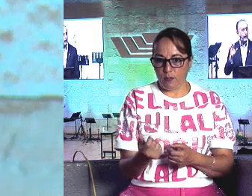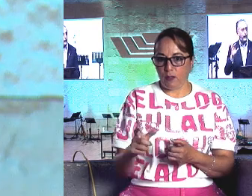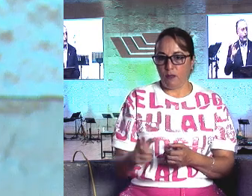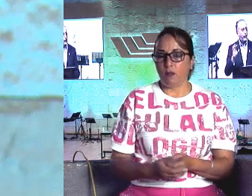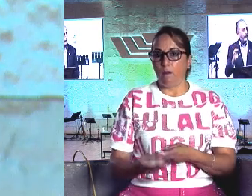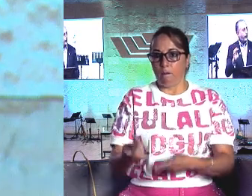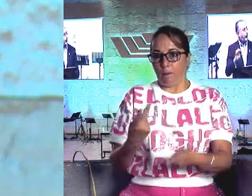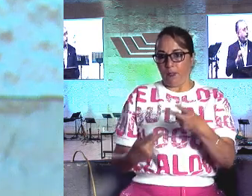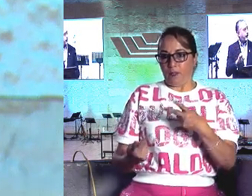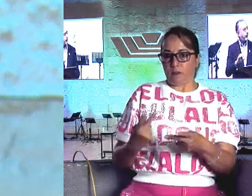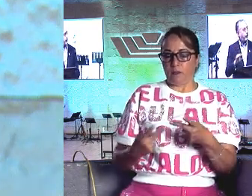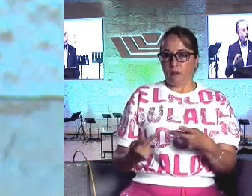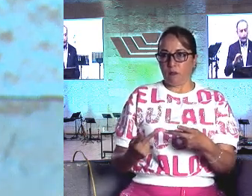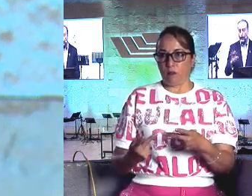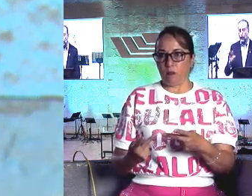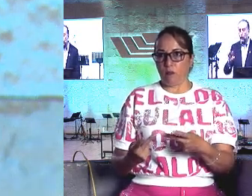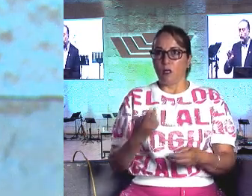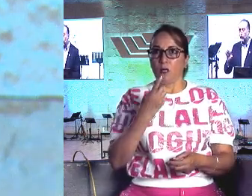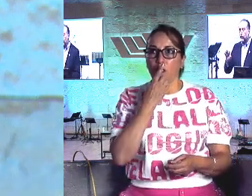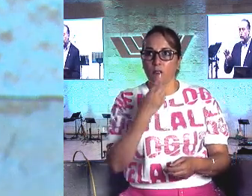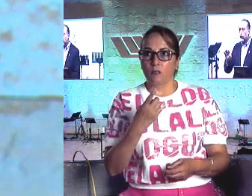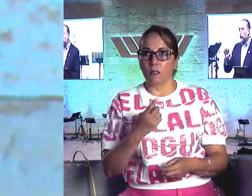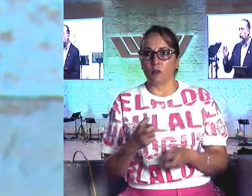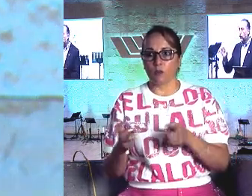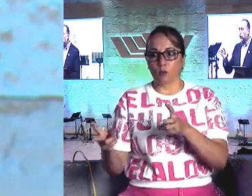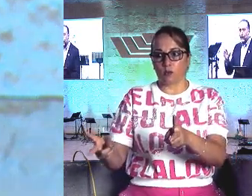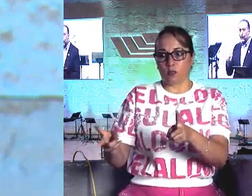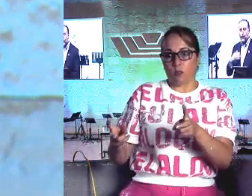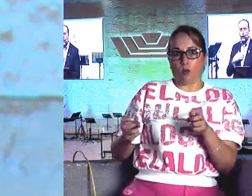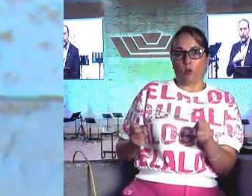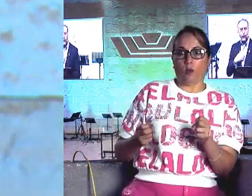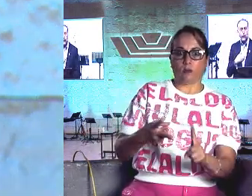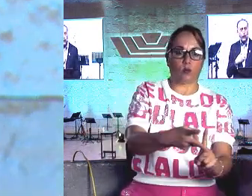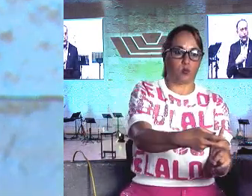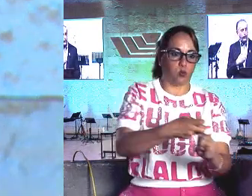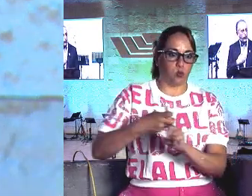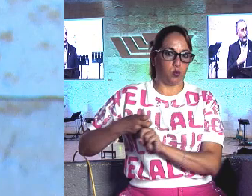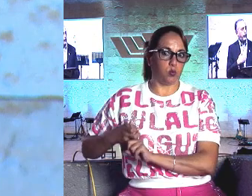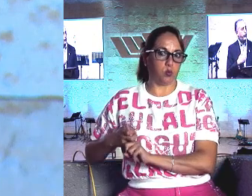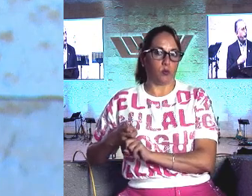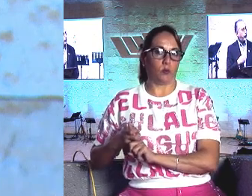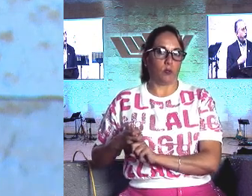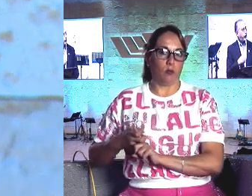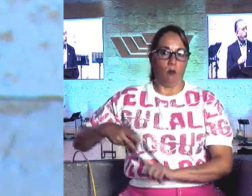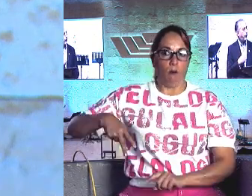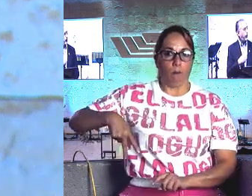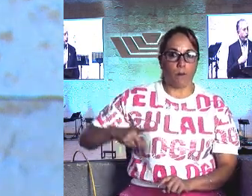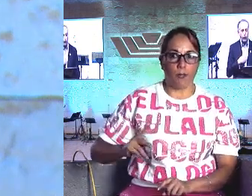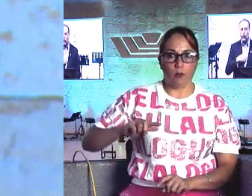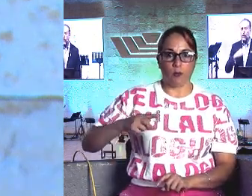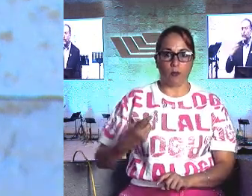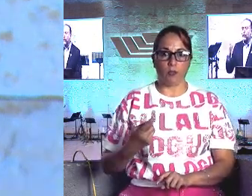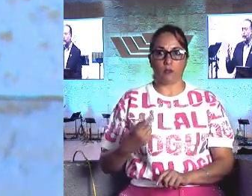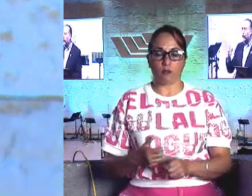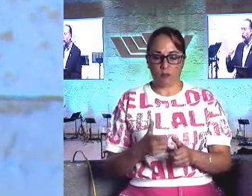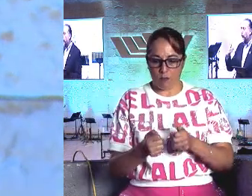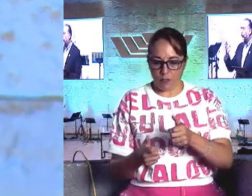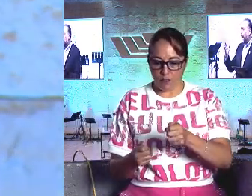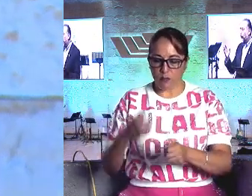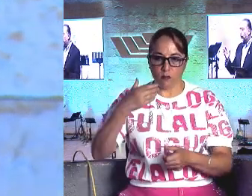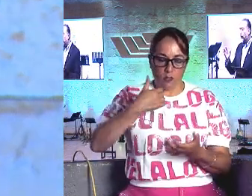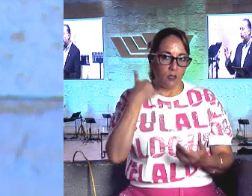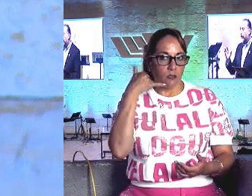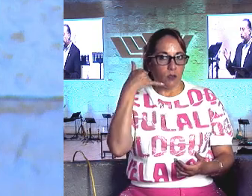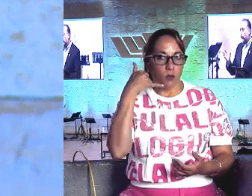tienen prácticamente secuestrado y cuando no paga, él primero pensó, bueno, pues es una aplicación, nadie sabe quién soy, dónde